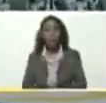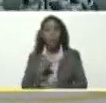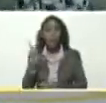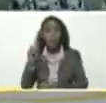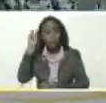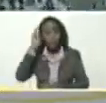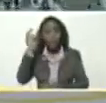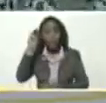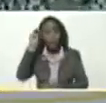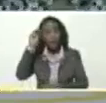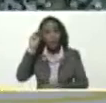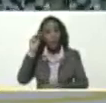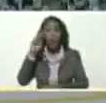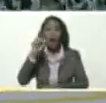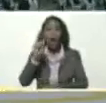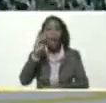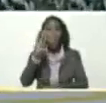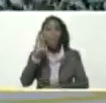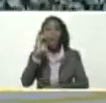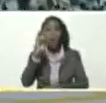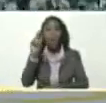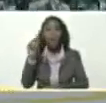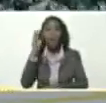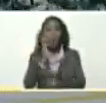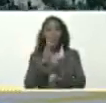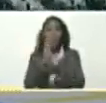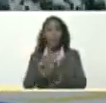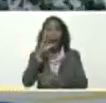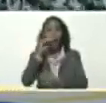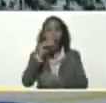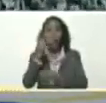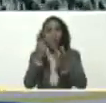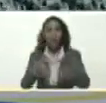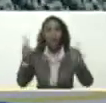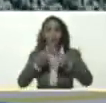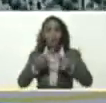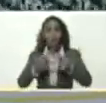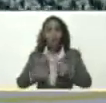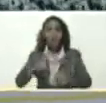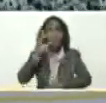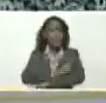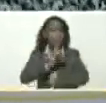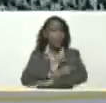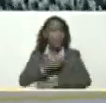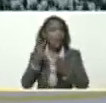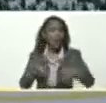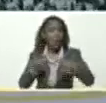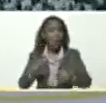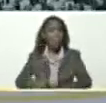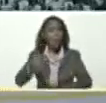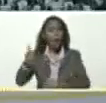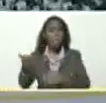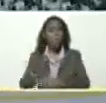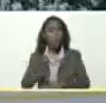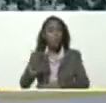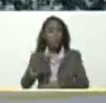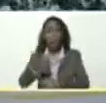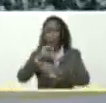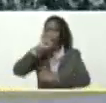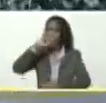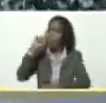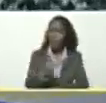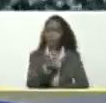Abreu siempre hablaba de los valores y la disciplina como uno de los valores más importantes. El amor a